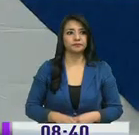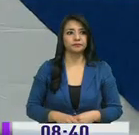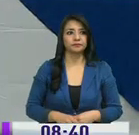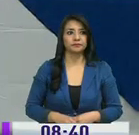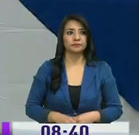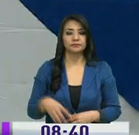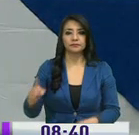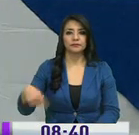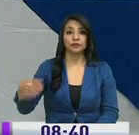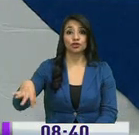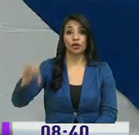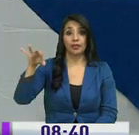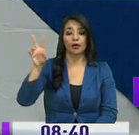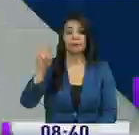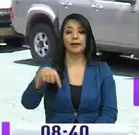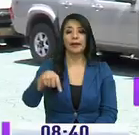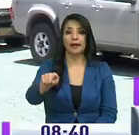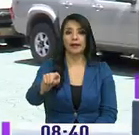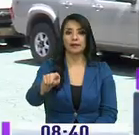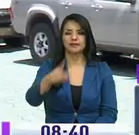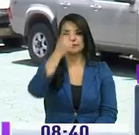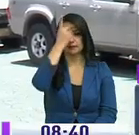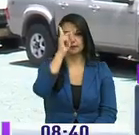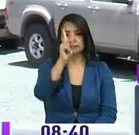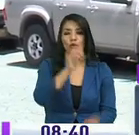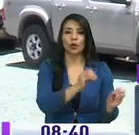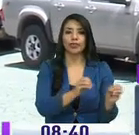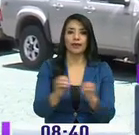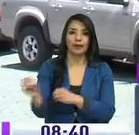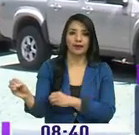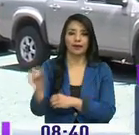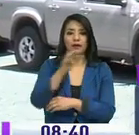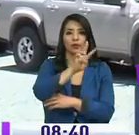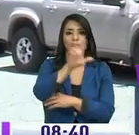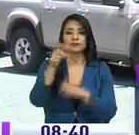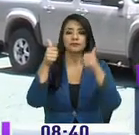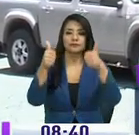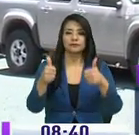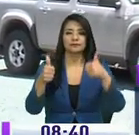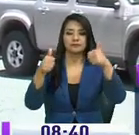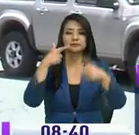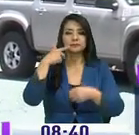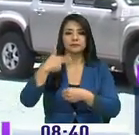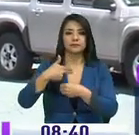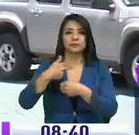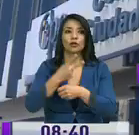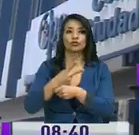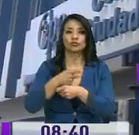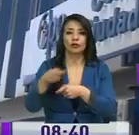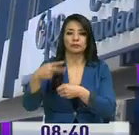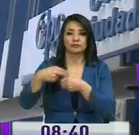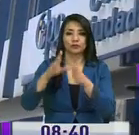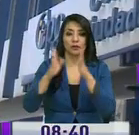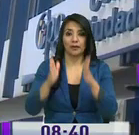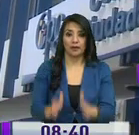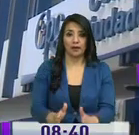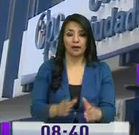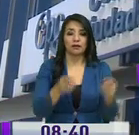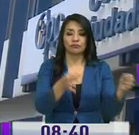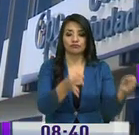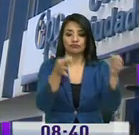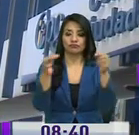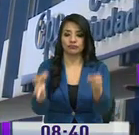mediante sorteo que este viernes se decidirá el orden que los 43 candidatos al Consejo de Participación Ciudadana y Control Social ocuparán en las